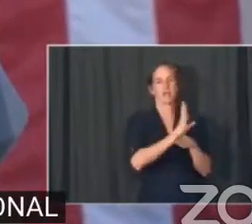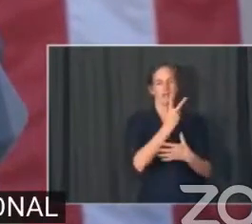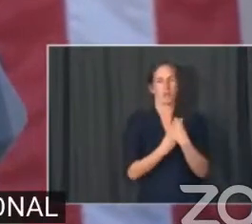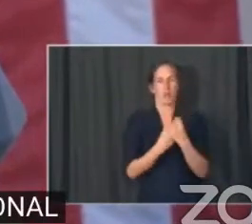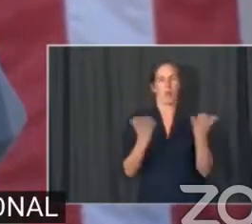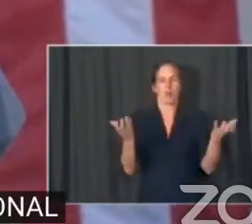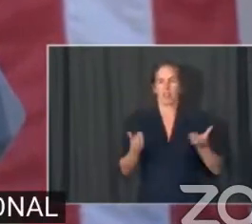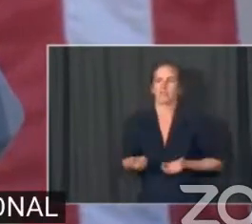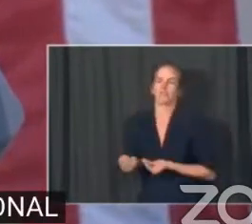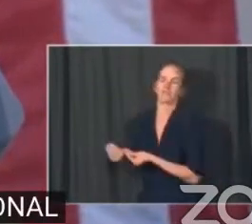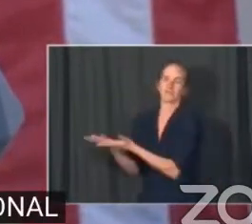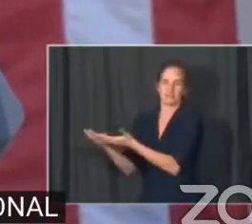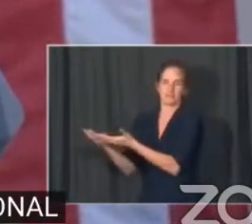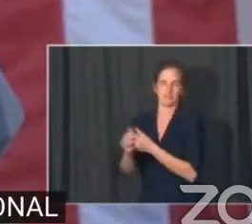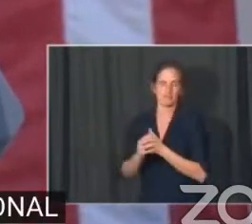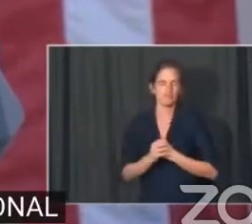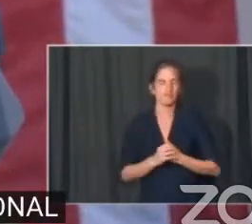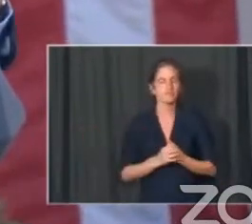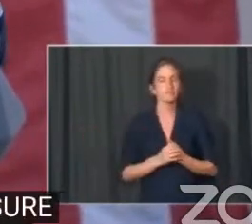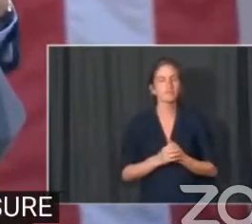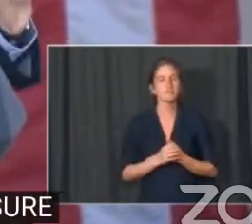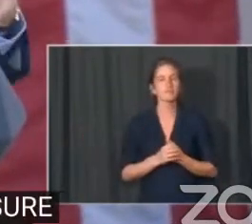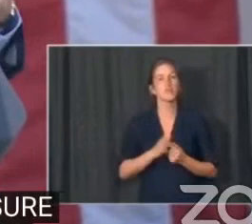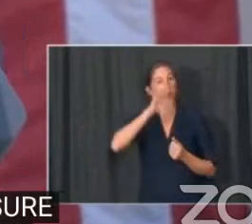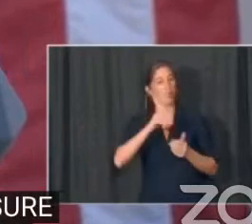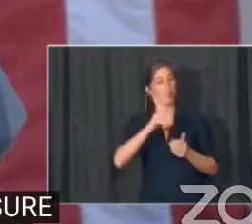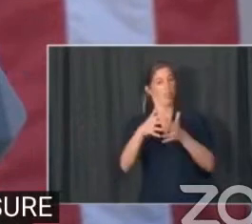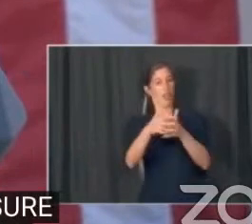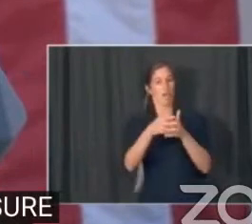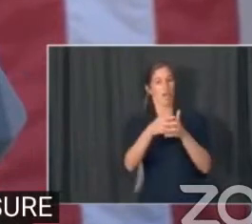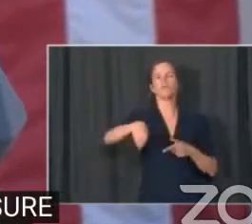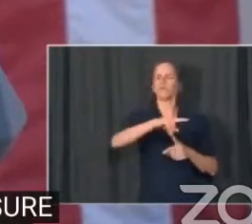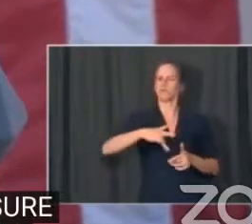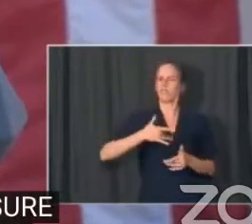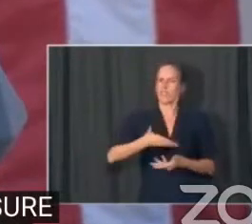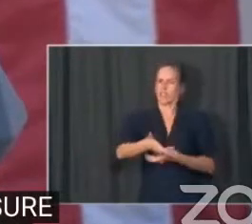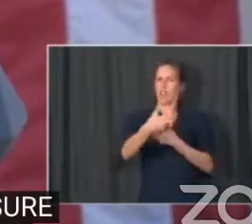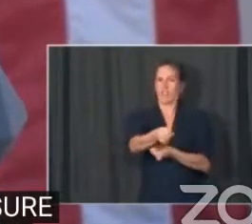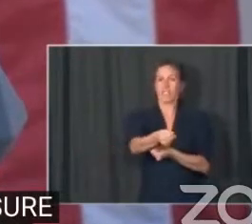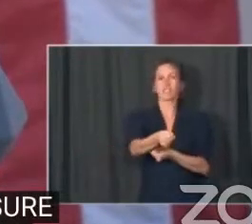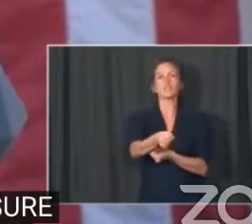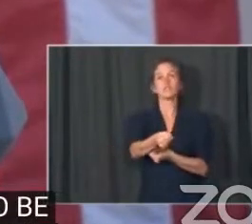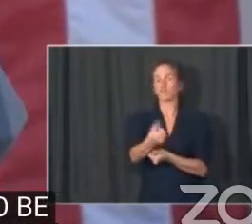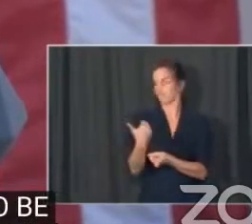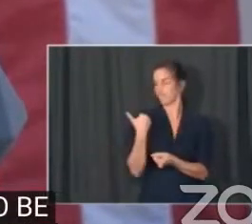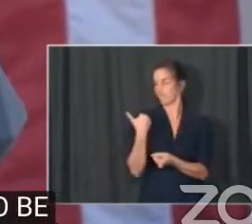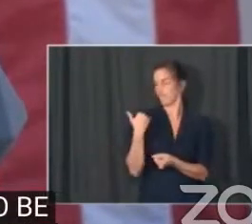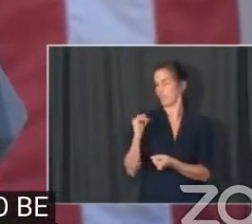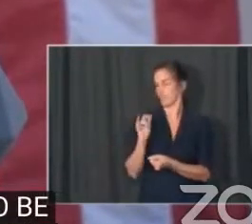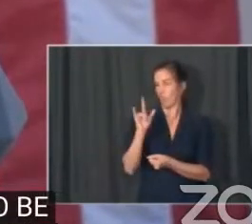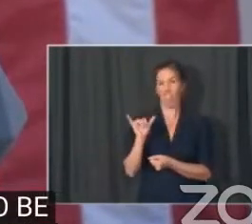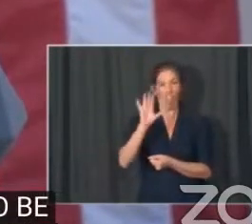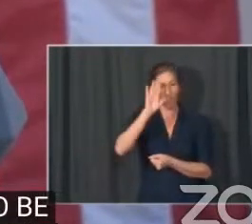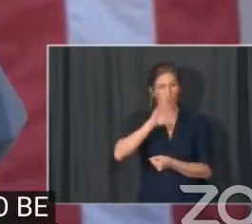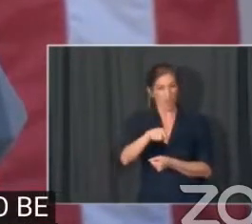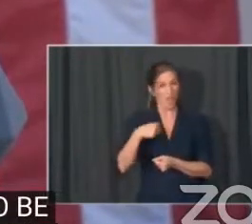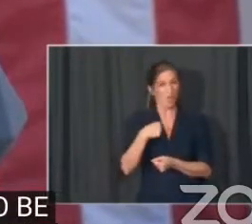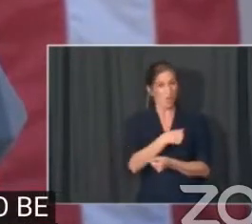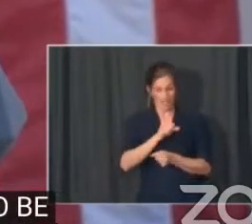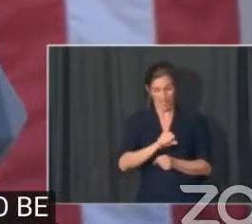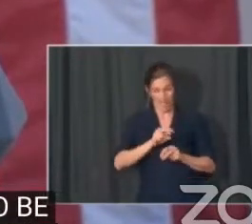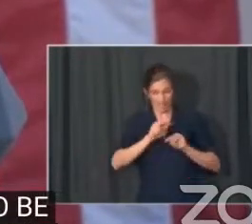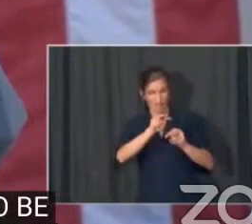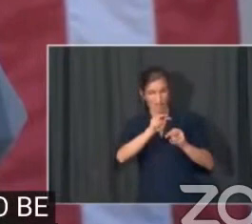American un people plan can also estratégico be nacional confident because of the system that you established y un that mercado since this también past July, we're nacional para actually able to asegurarnos que track las